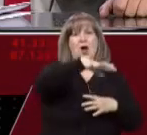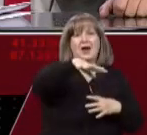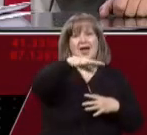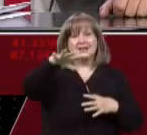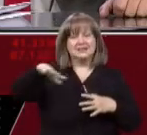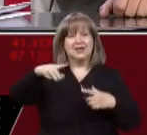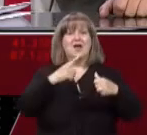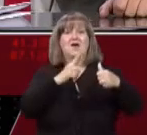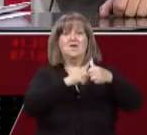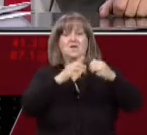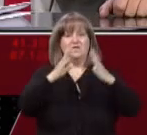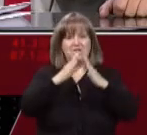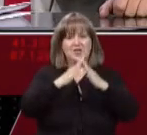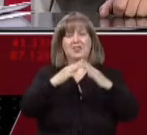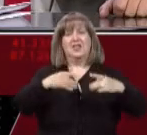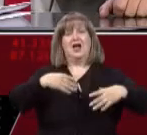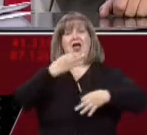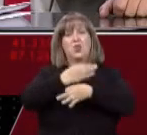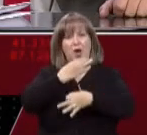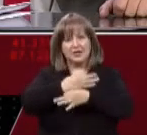es vivienda, educación,